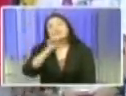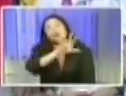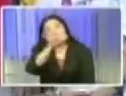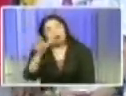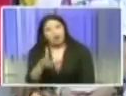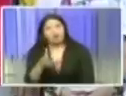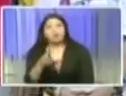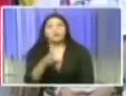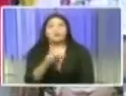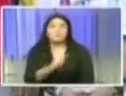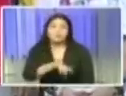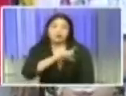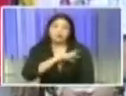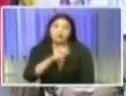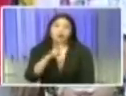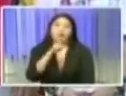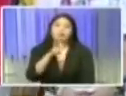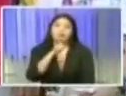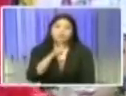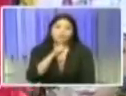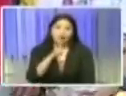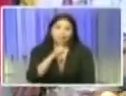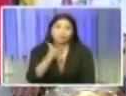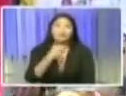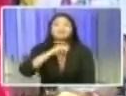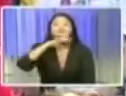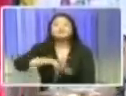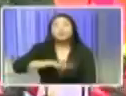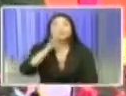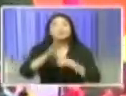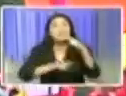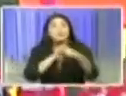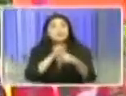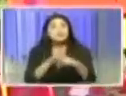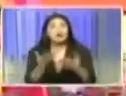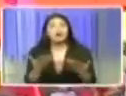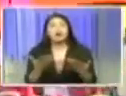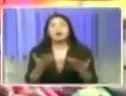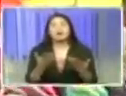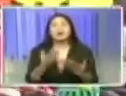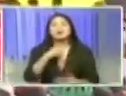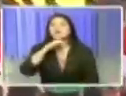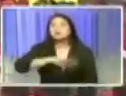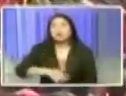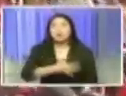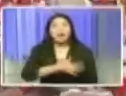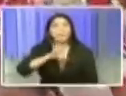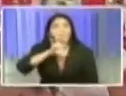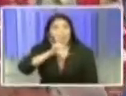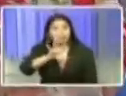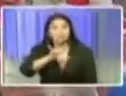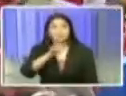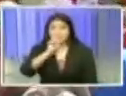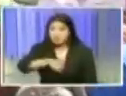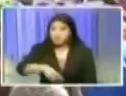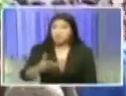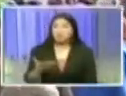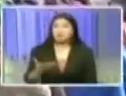claro. La historia universal, la historia patria, ¿está bien?